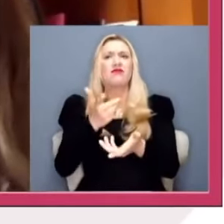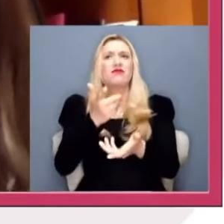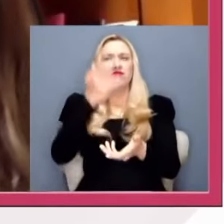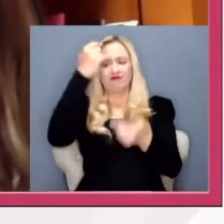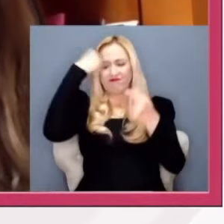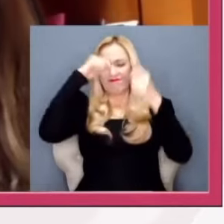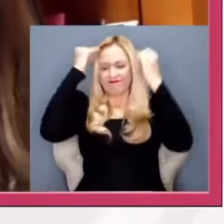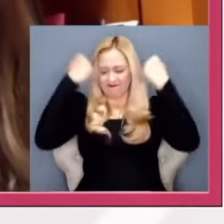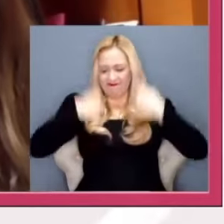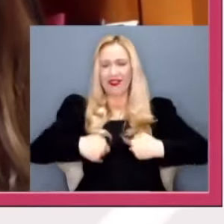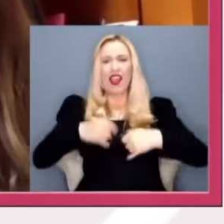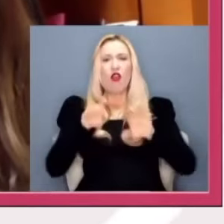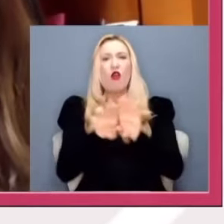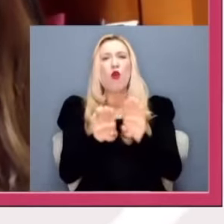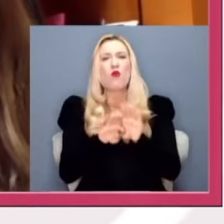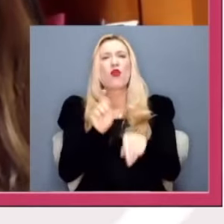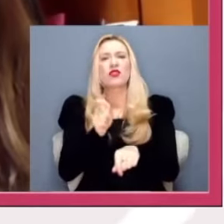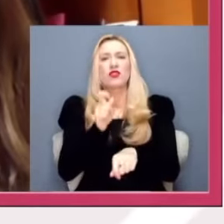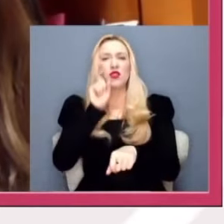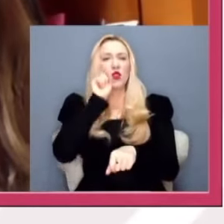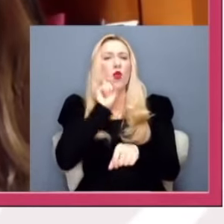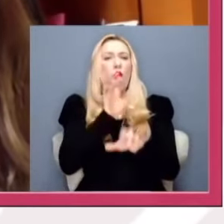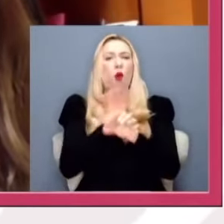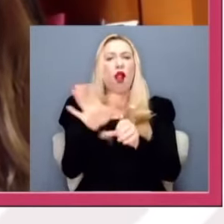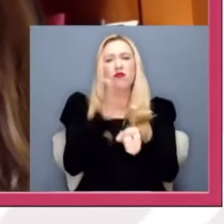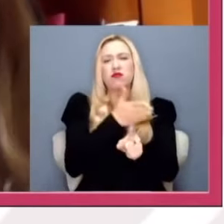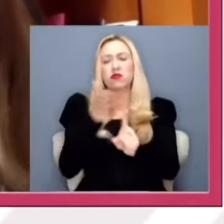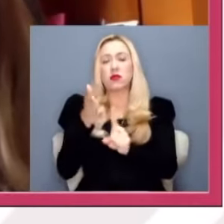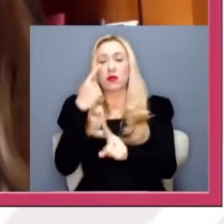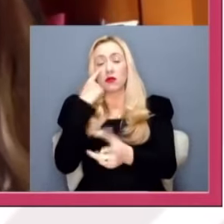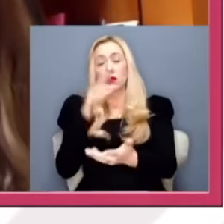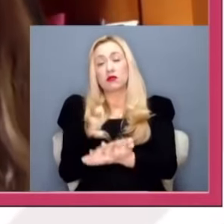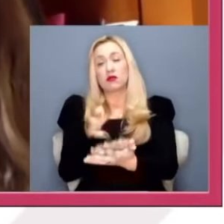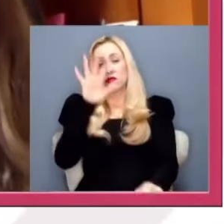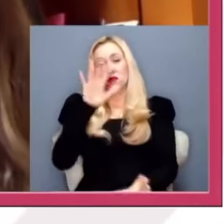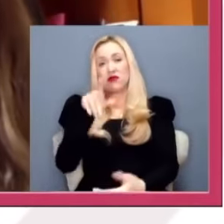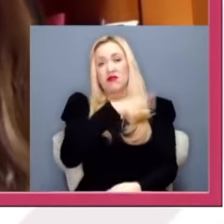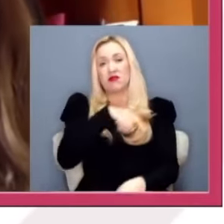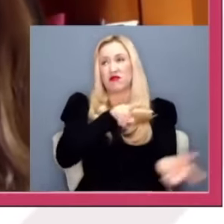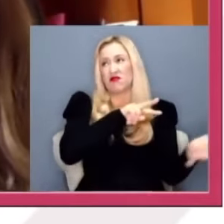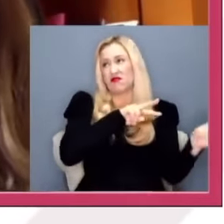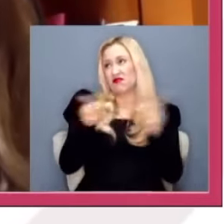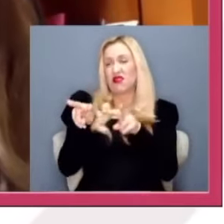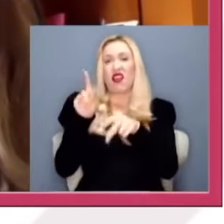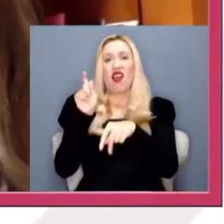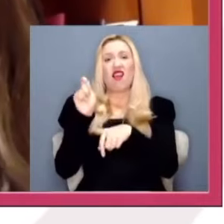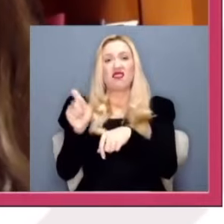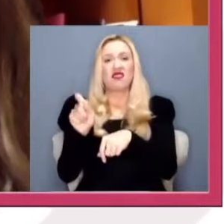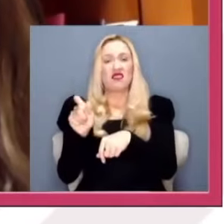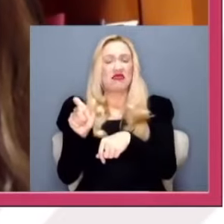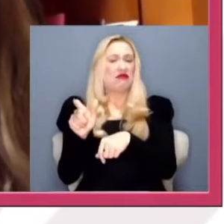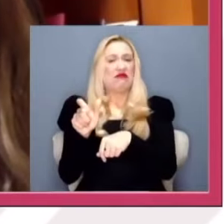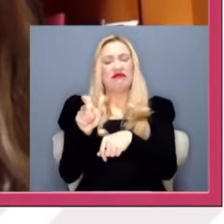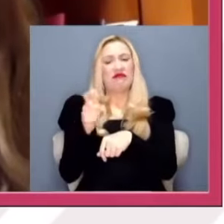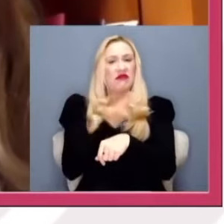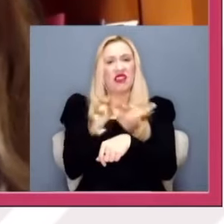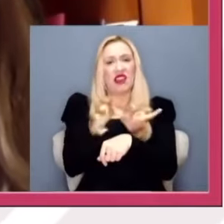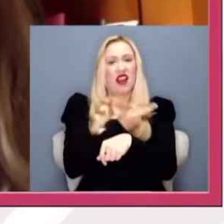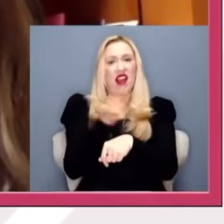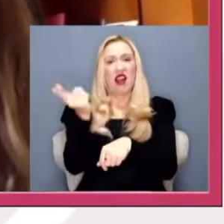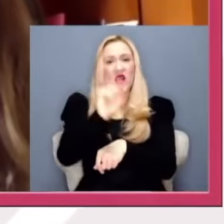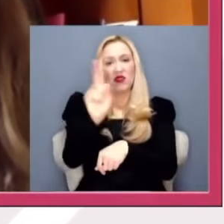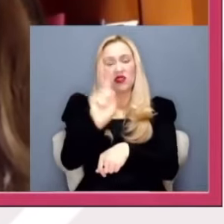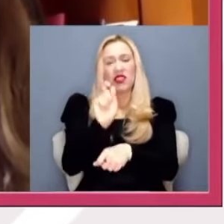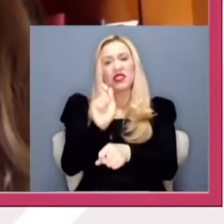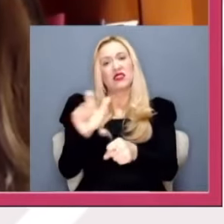DOCIG señaló que la figura familiar que más se disgusta y rechaza es la identidad de género no hetero o